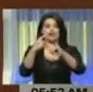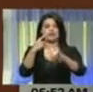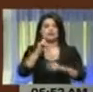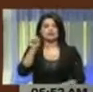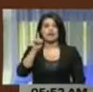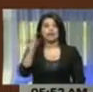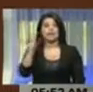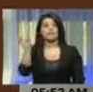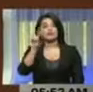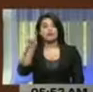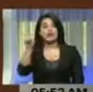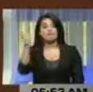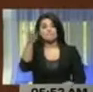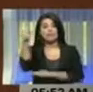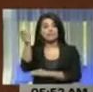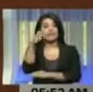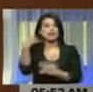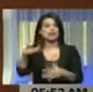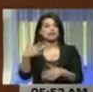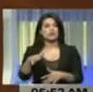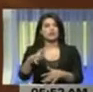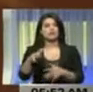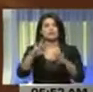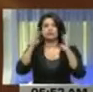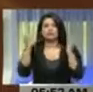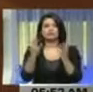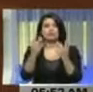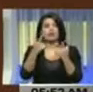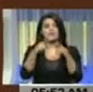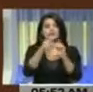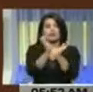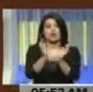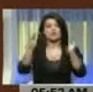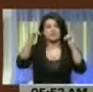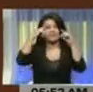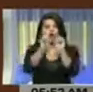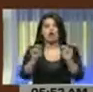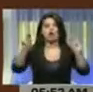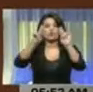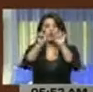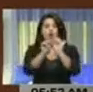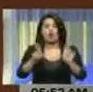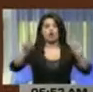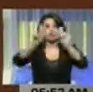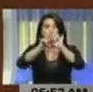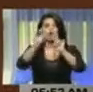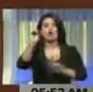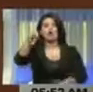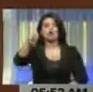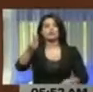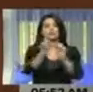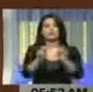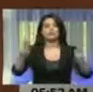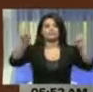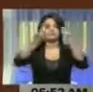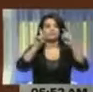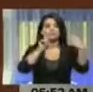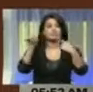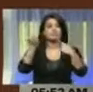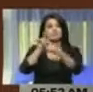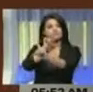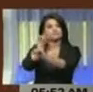ha teñido de sangre el mundo entero, y este es el logo de la ONU, y vean el cohete, qué genial lo que hace Big Mac, porque